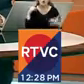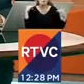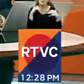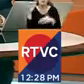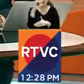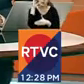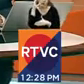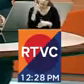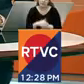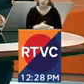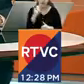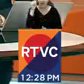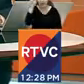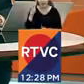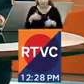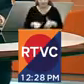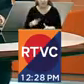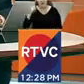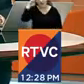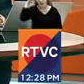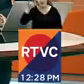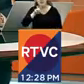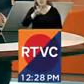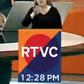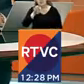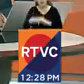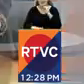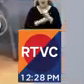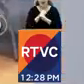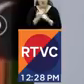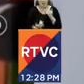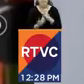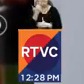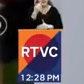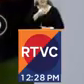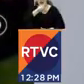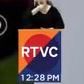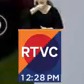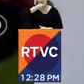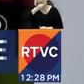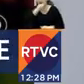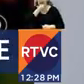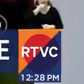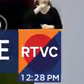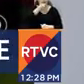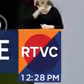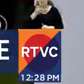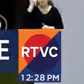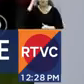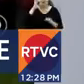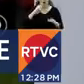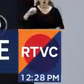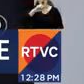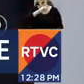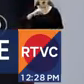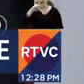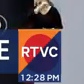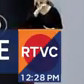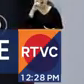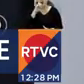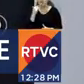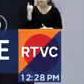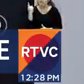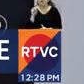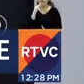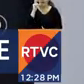Colombia. La cartagenera, que con apenas 19 años de edad inició su vida musical en un género que hasta entonces había estado reservado solo para los